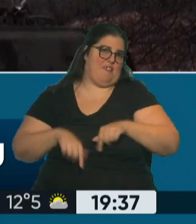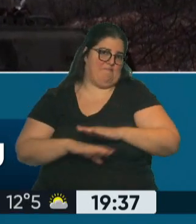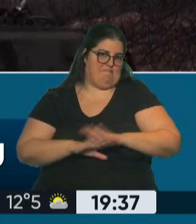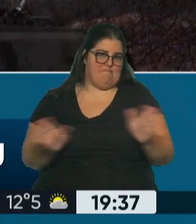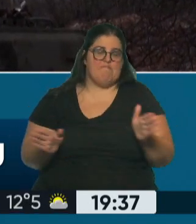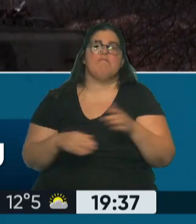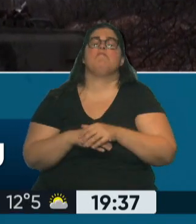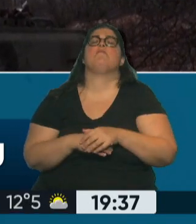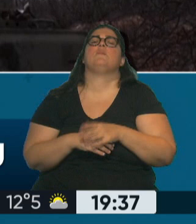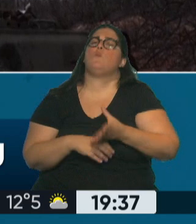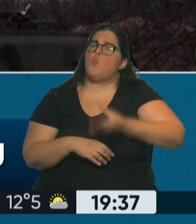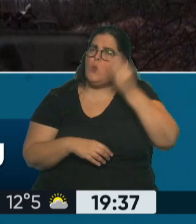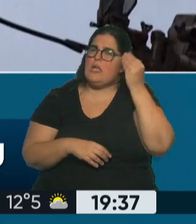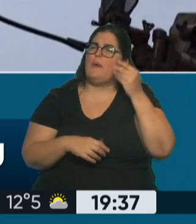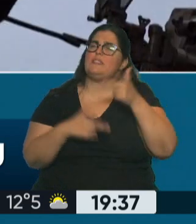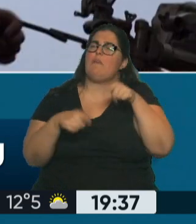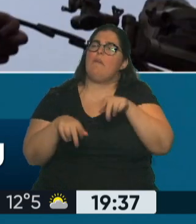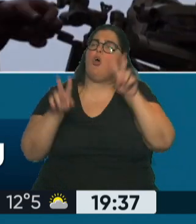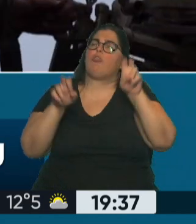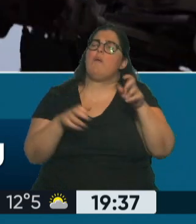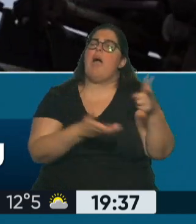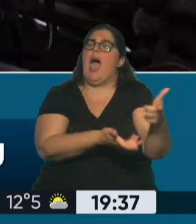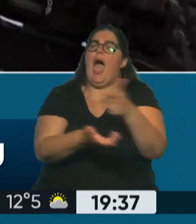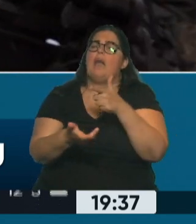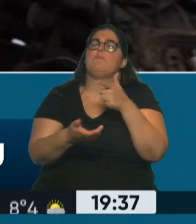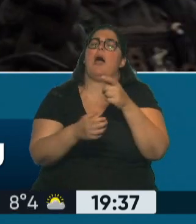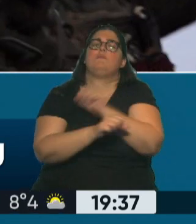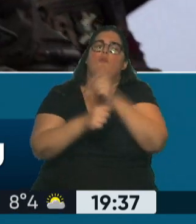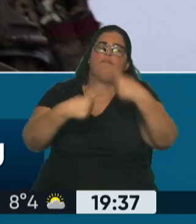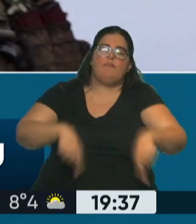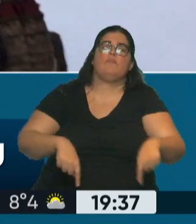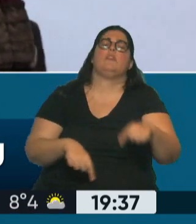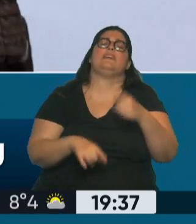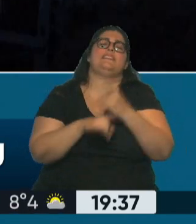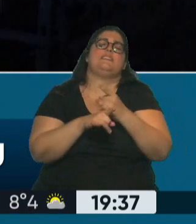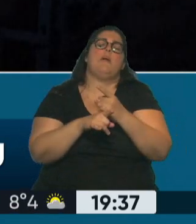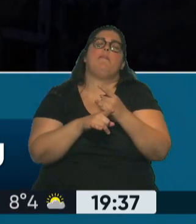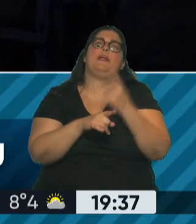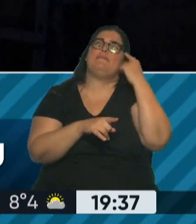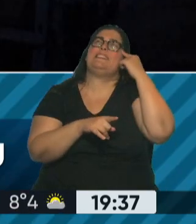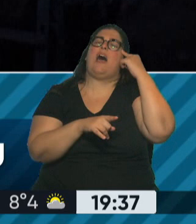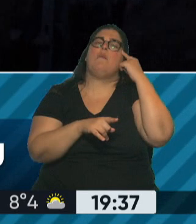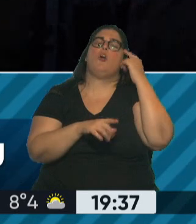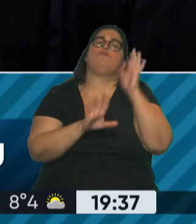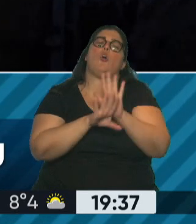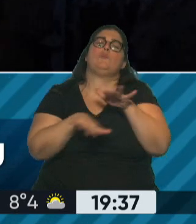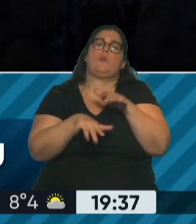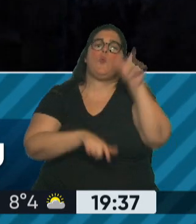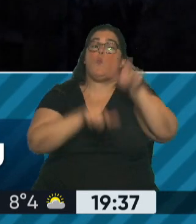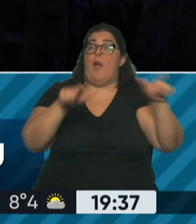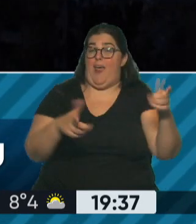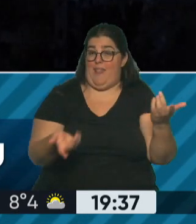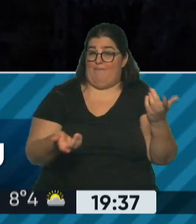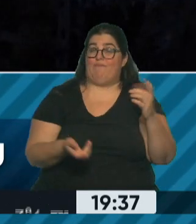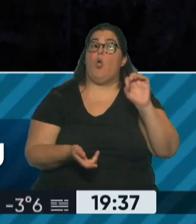Diana, cuando hablamos muchas veces de estas cuestiones de armas, por supuesto siempre está la cuestión más humana. De hecho, esta semana la ONU dio a conocer